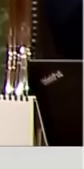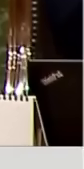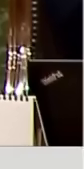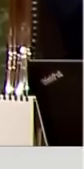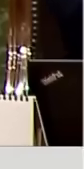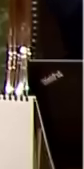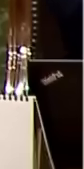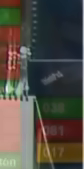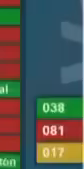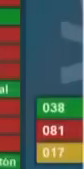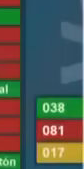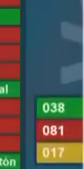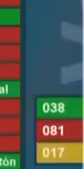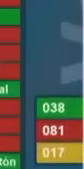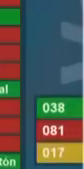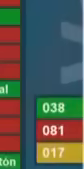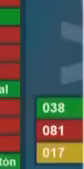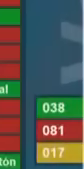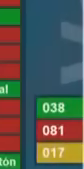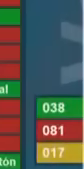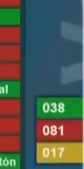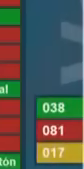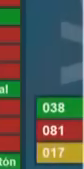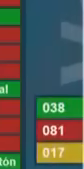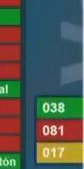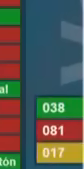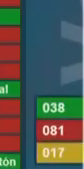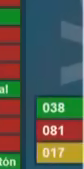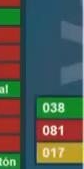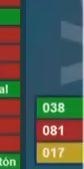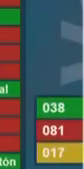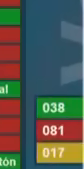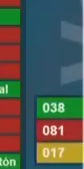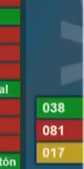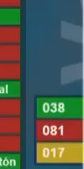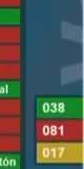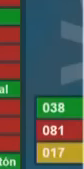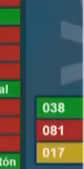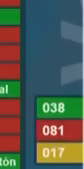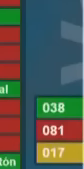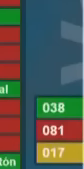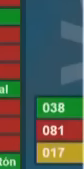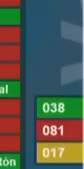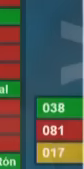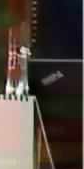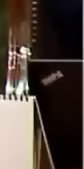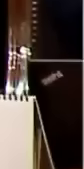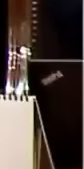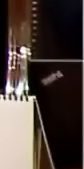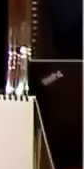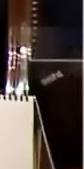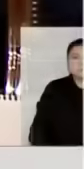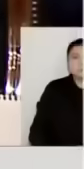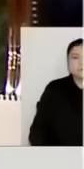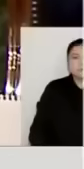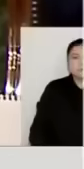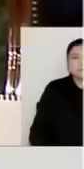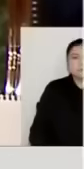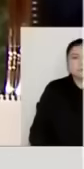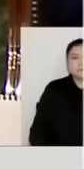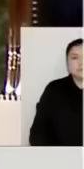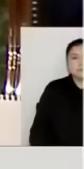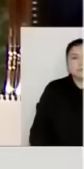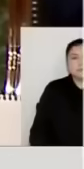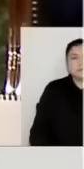que presentó esta censura sin ningún argumento válido para ejercerla, que por favor termine con el